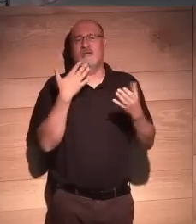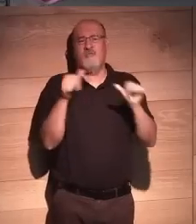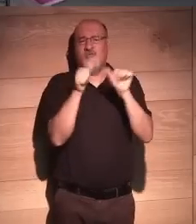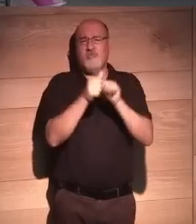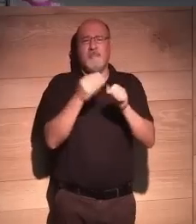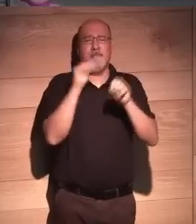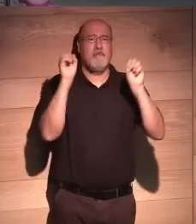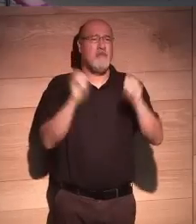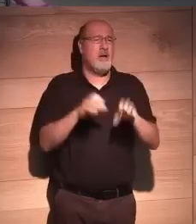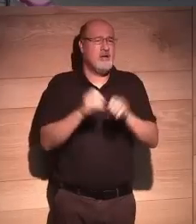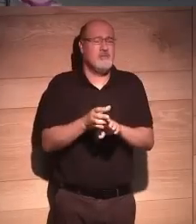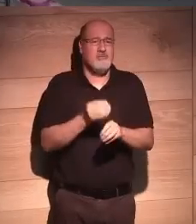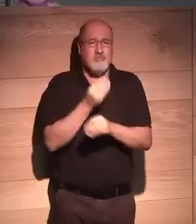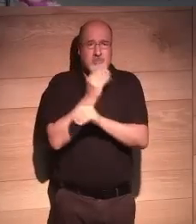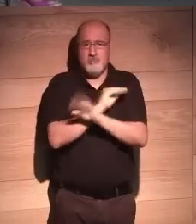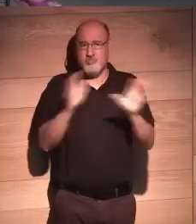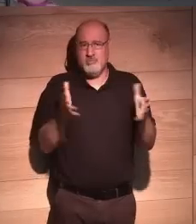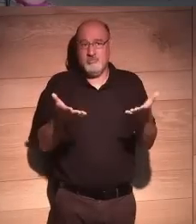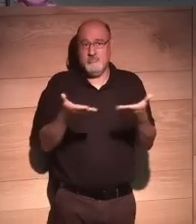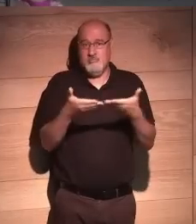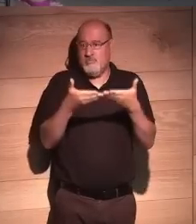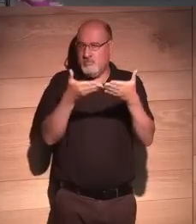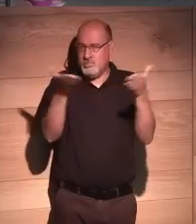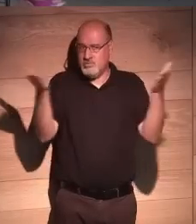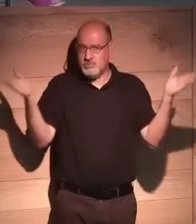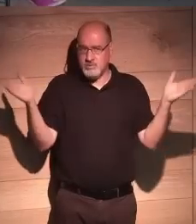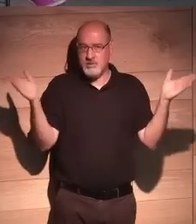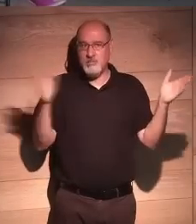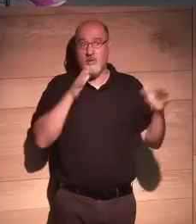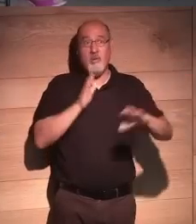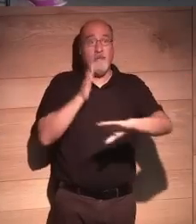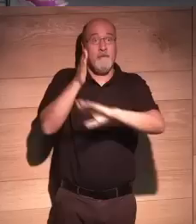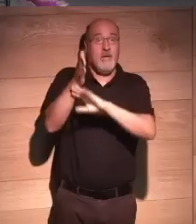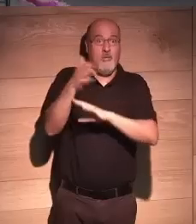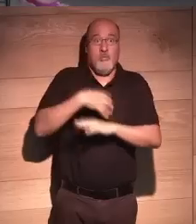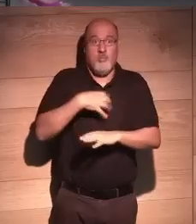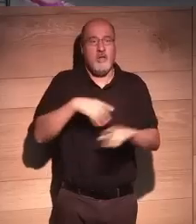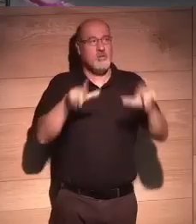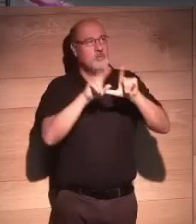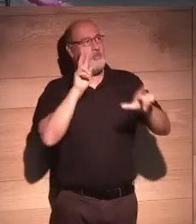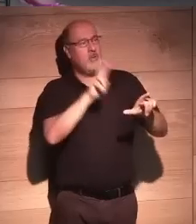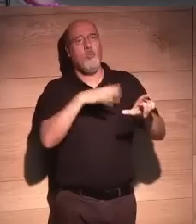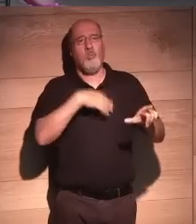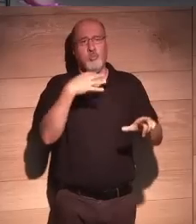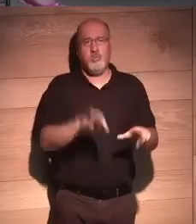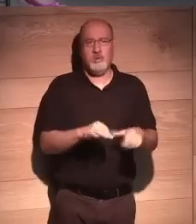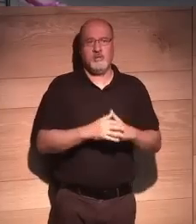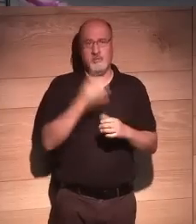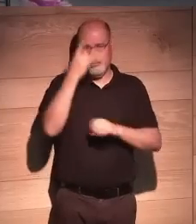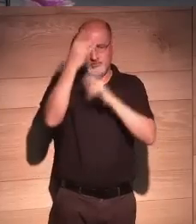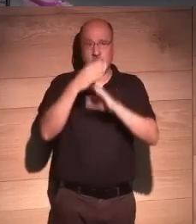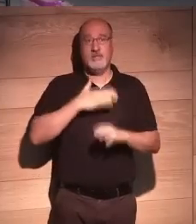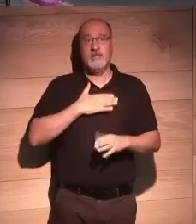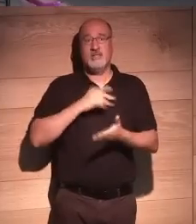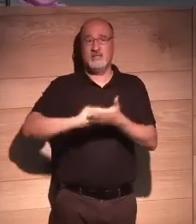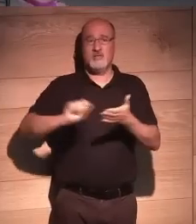y mágico que te abre un montón de ventanas a un montón de sitios a los que tú no puedes acudir si no la ves. Hay Humberto Eco